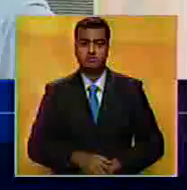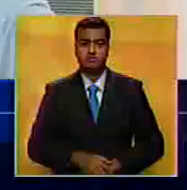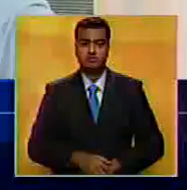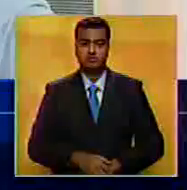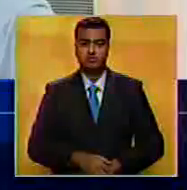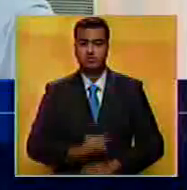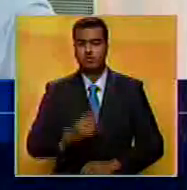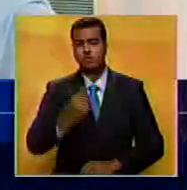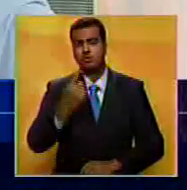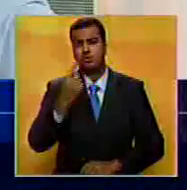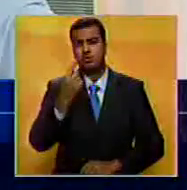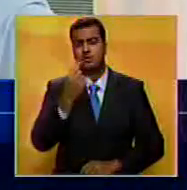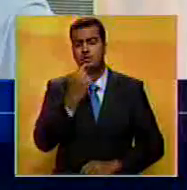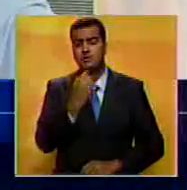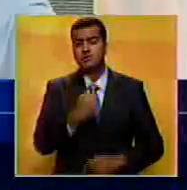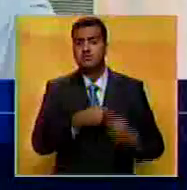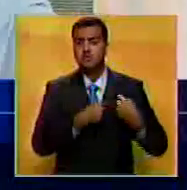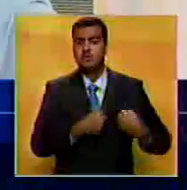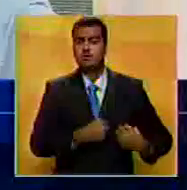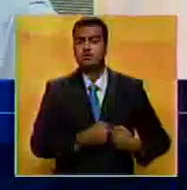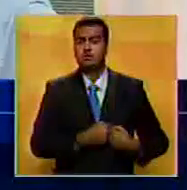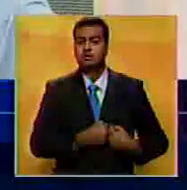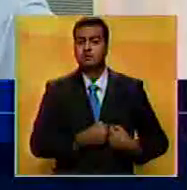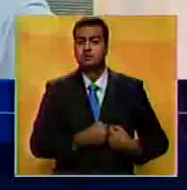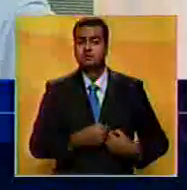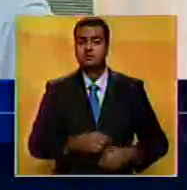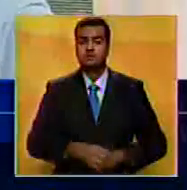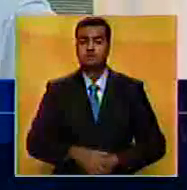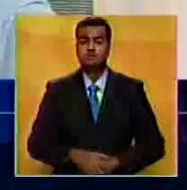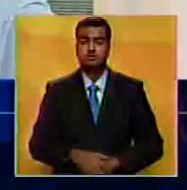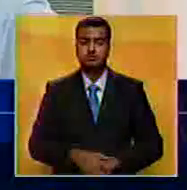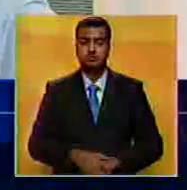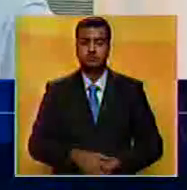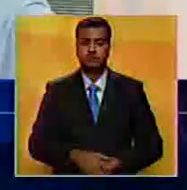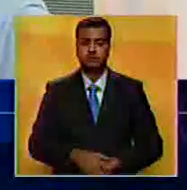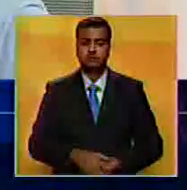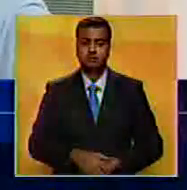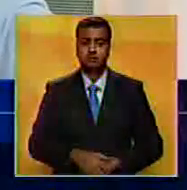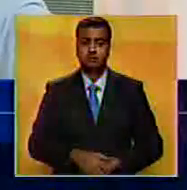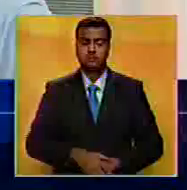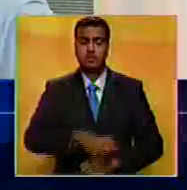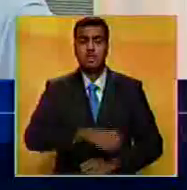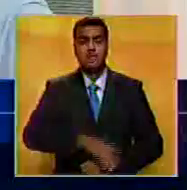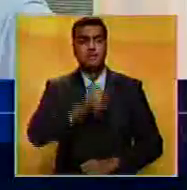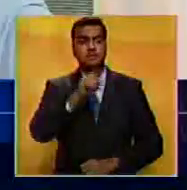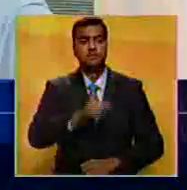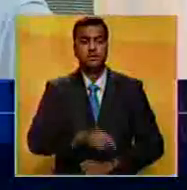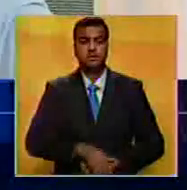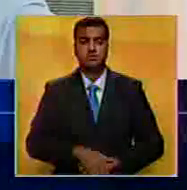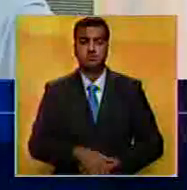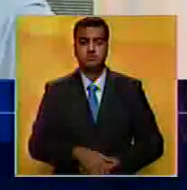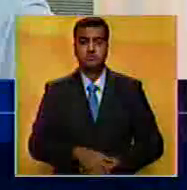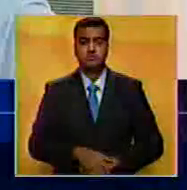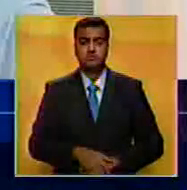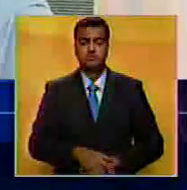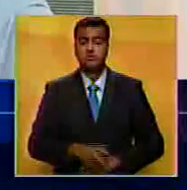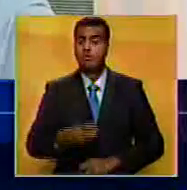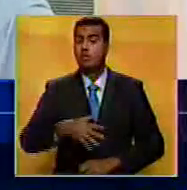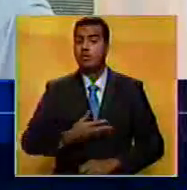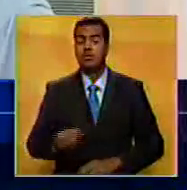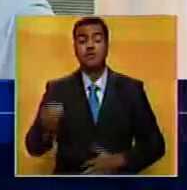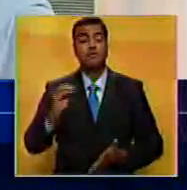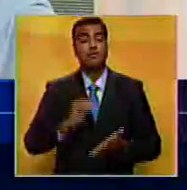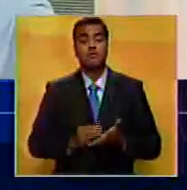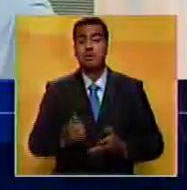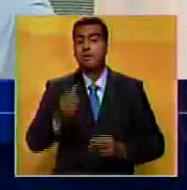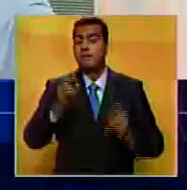Uno dice desde su corazón de cristiano, esta gente no puede volver